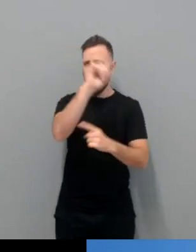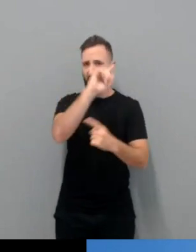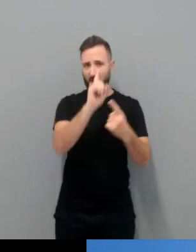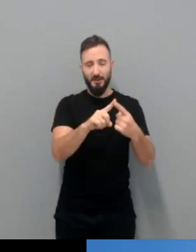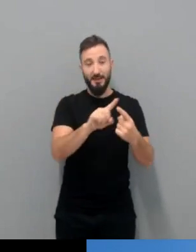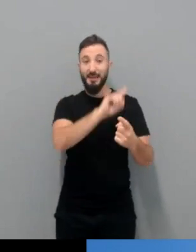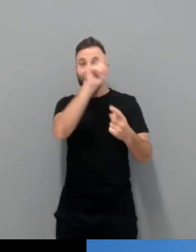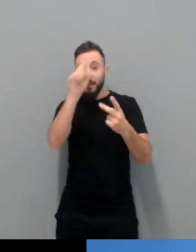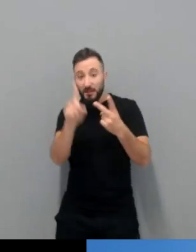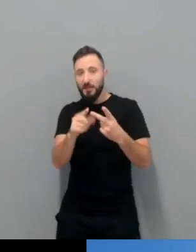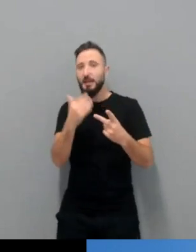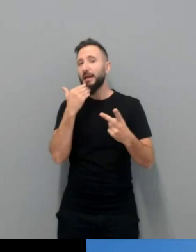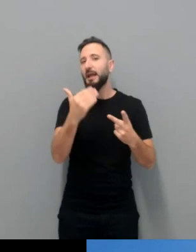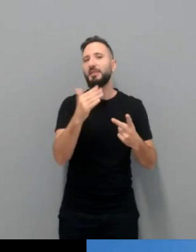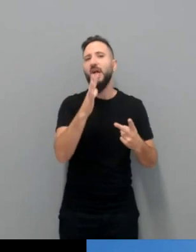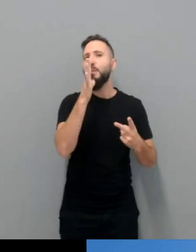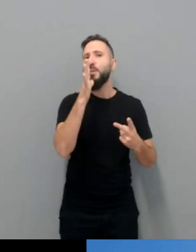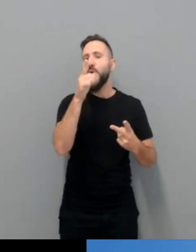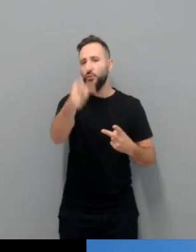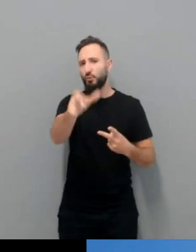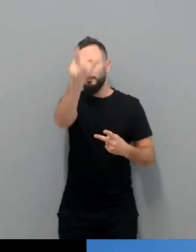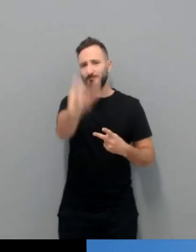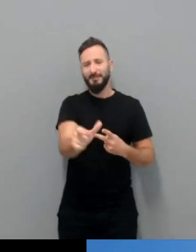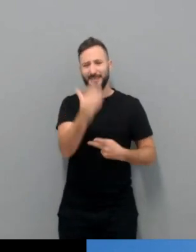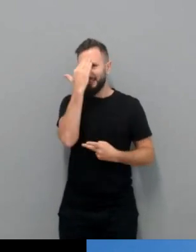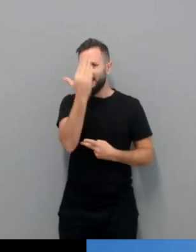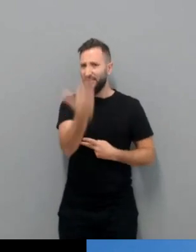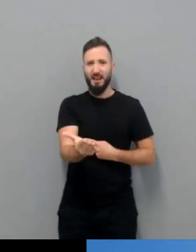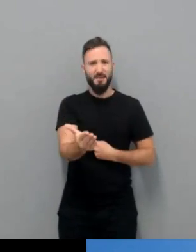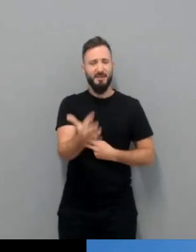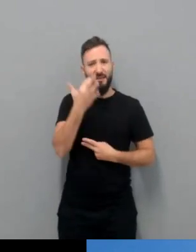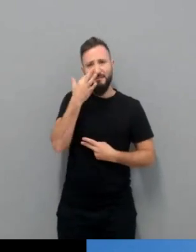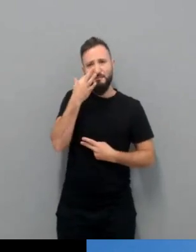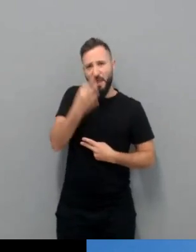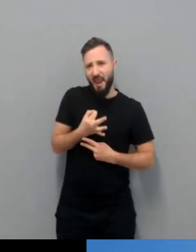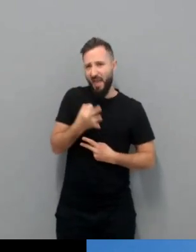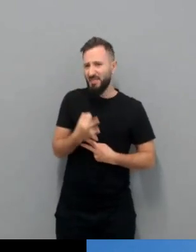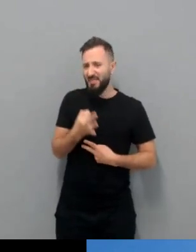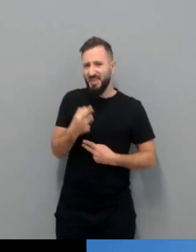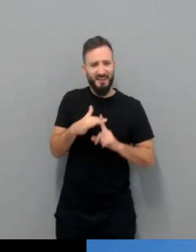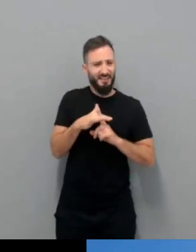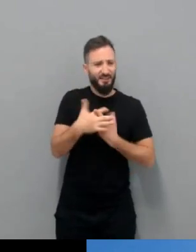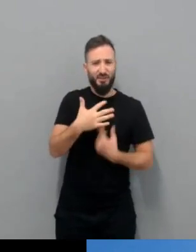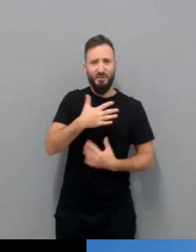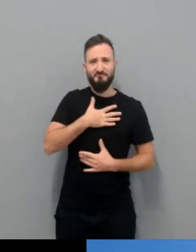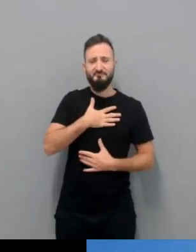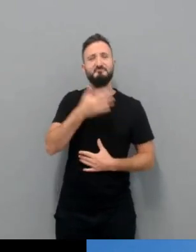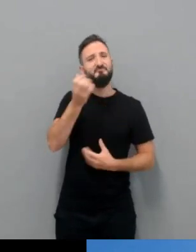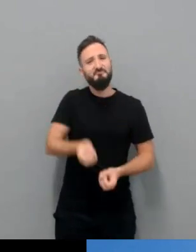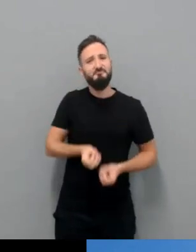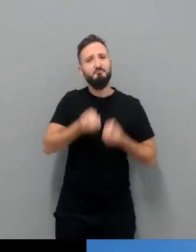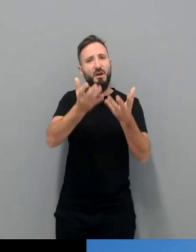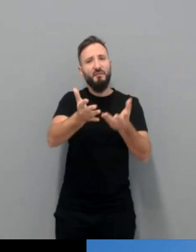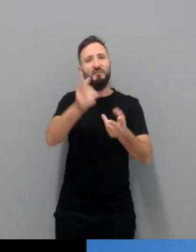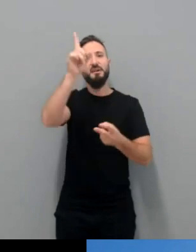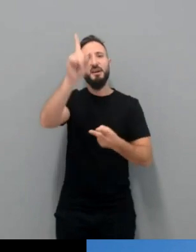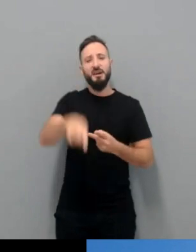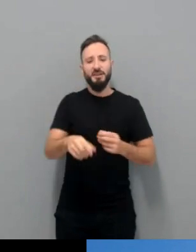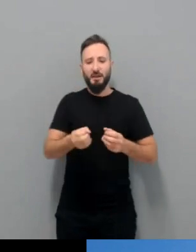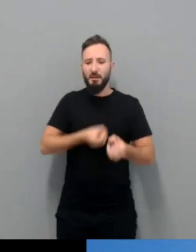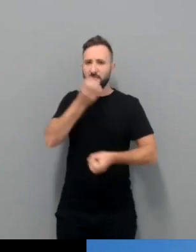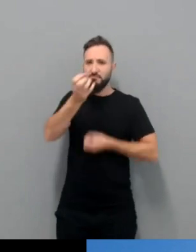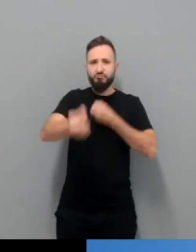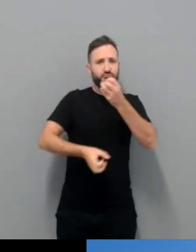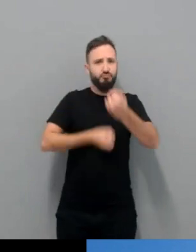sobre todo por tu honestidad, por tu veracidad de contar tu caso, por haberlo transmitido